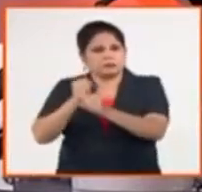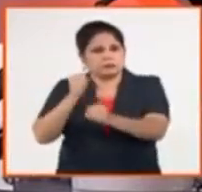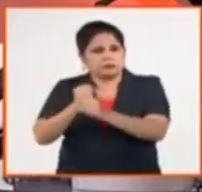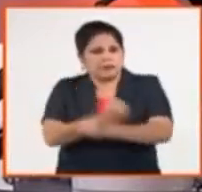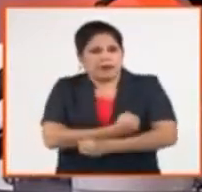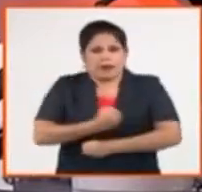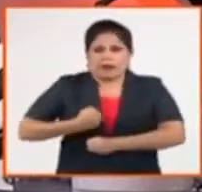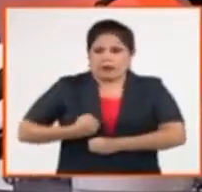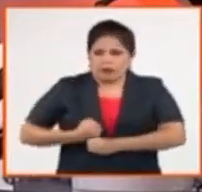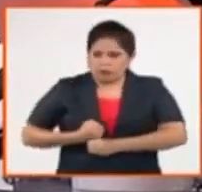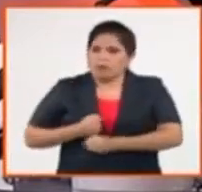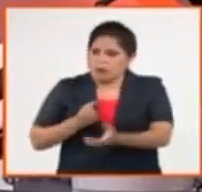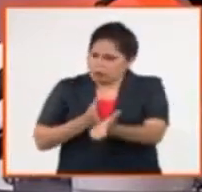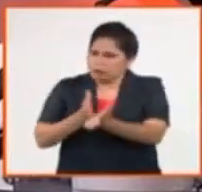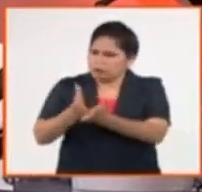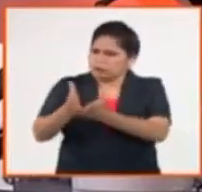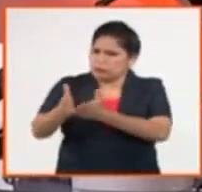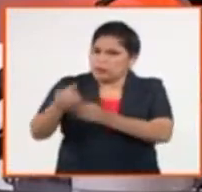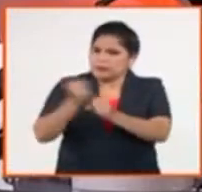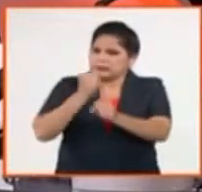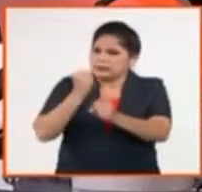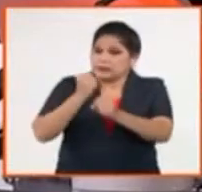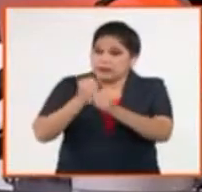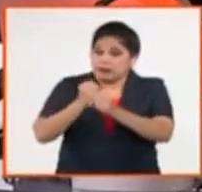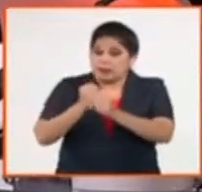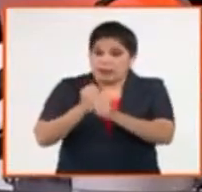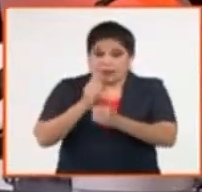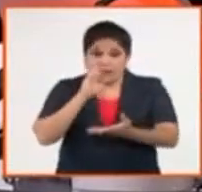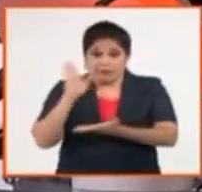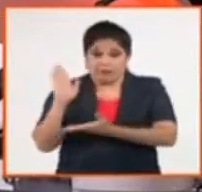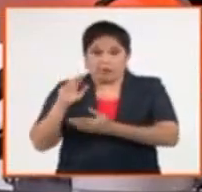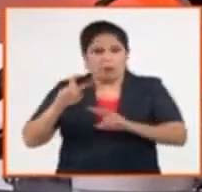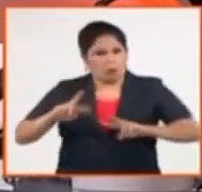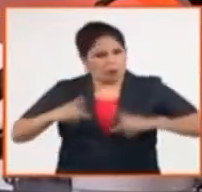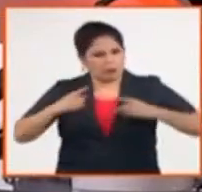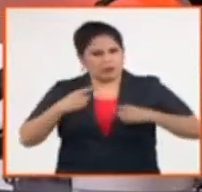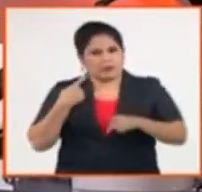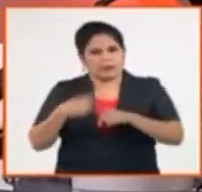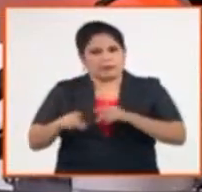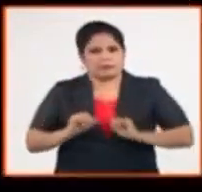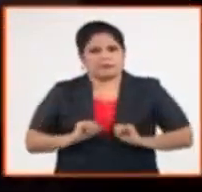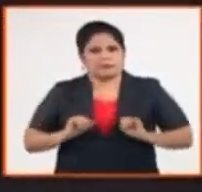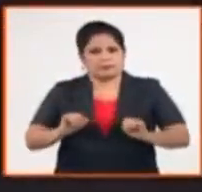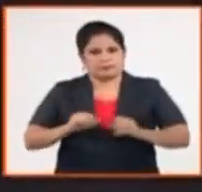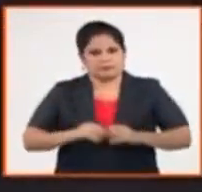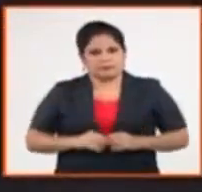nos sigue permitiendo pues ver imágenes como las que dentro de un ratico volveremos a ver aquí en esta mesa.